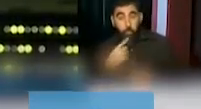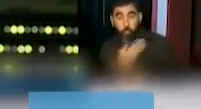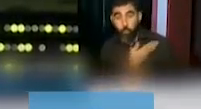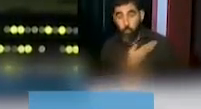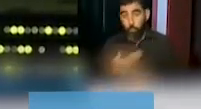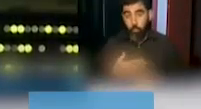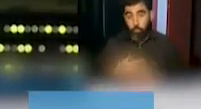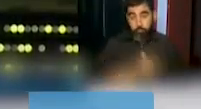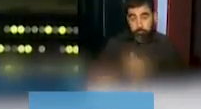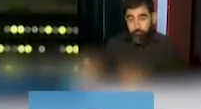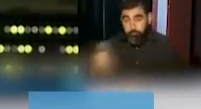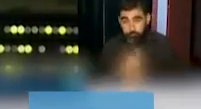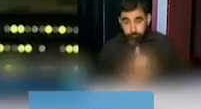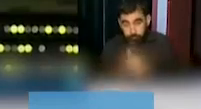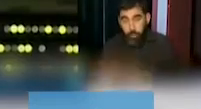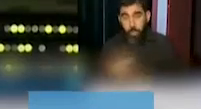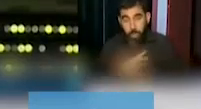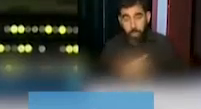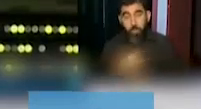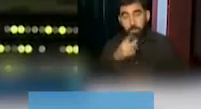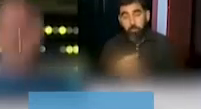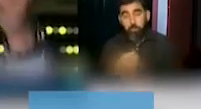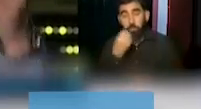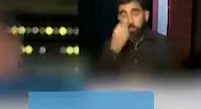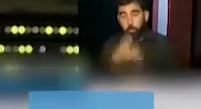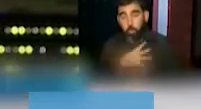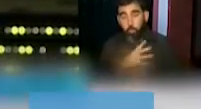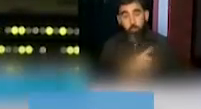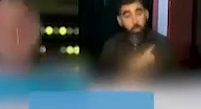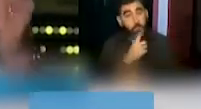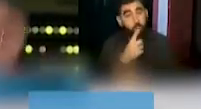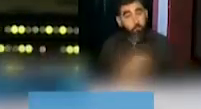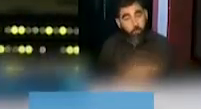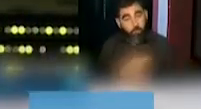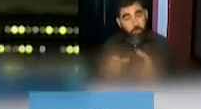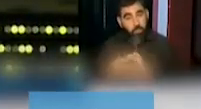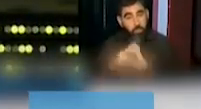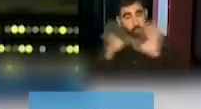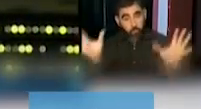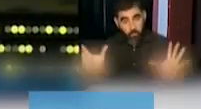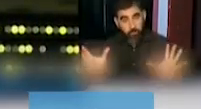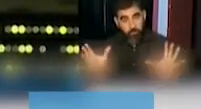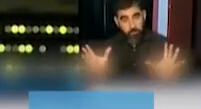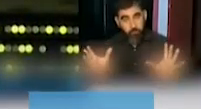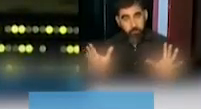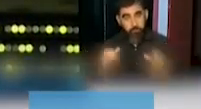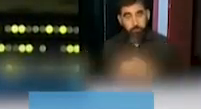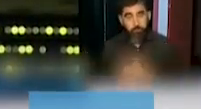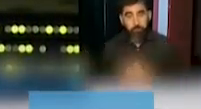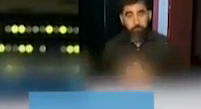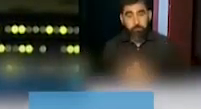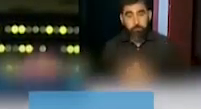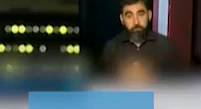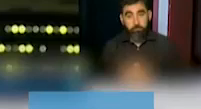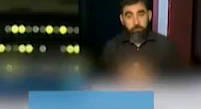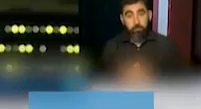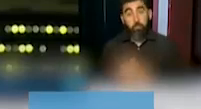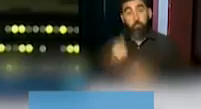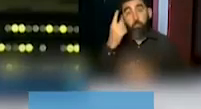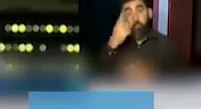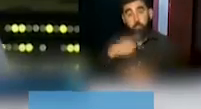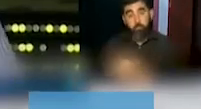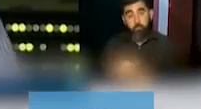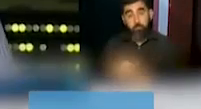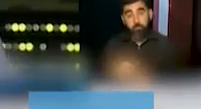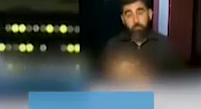postura marcial que va más allá de lo adusto? Es como la severidad hecha carne. Y ese discurso,